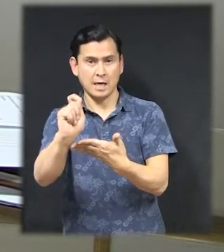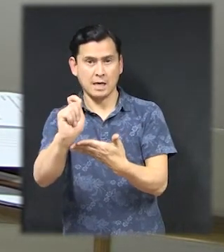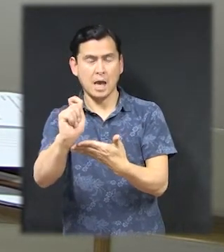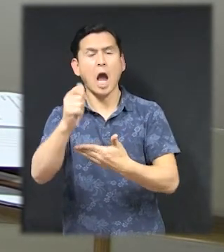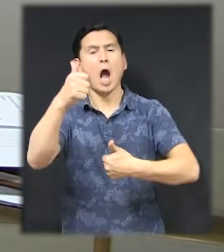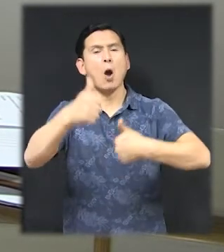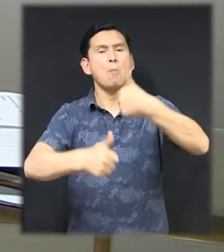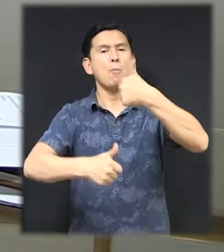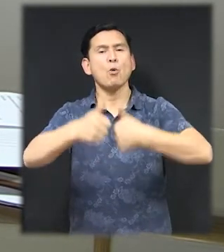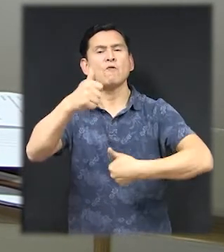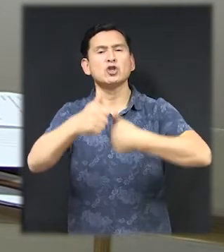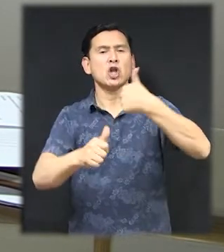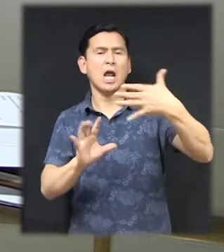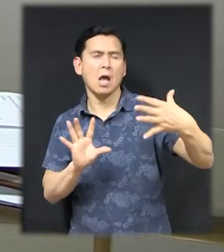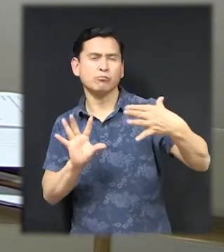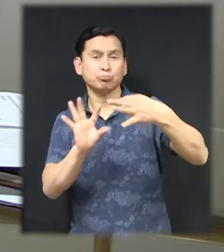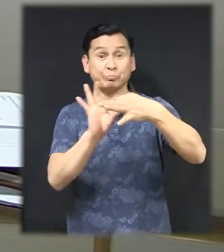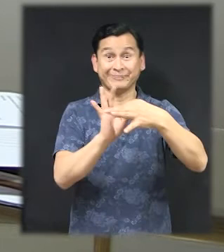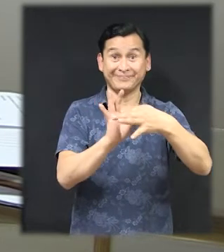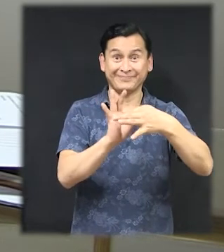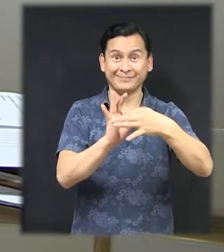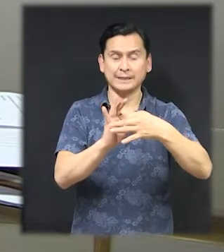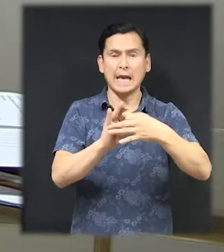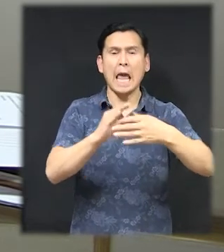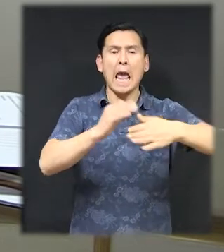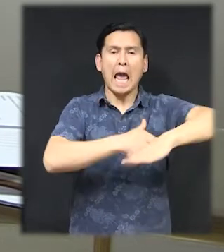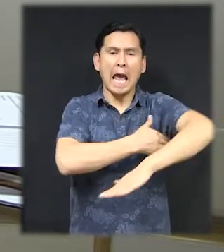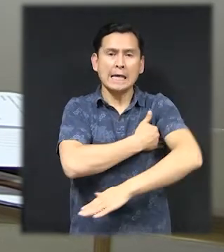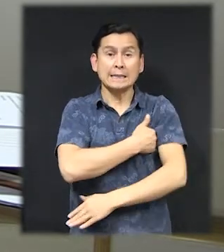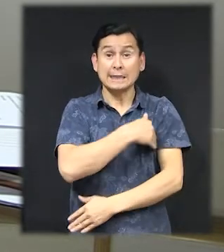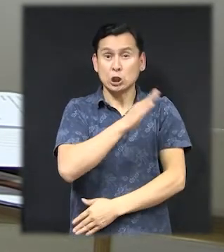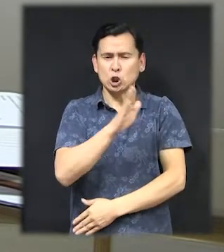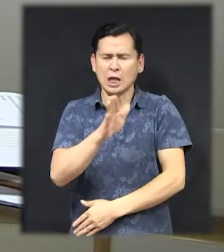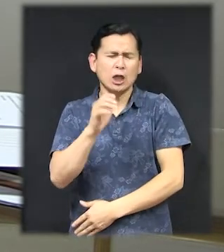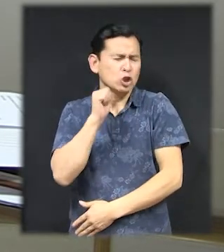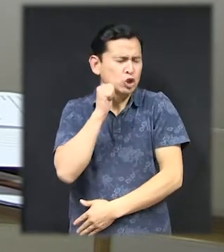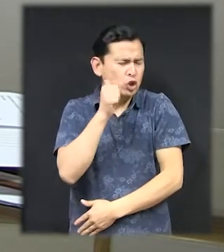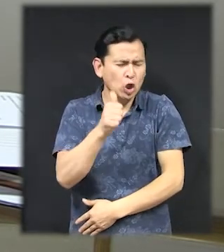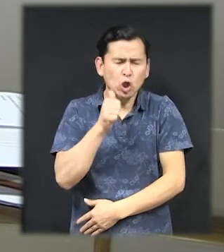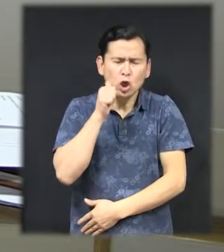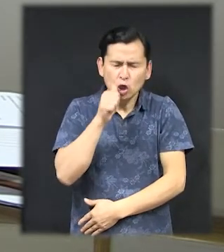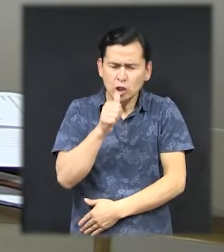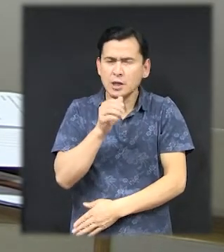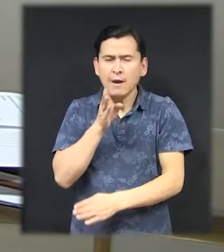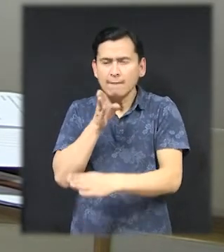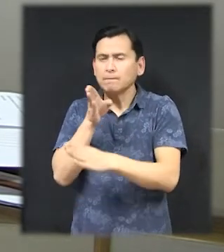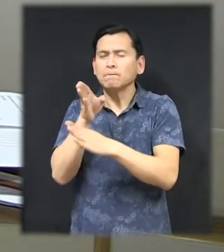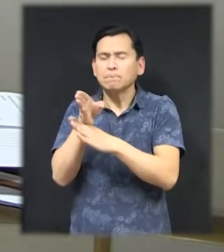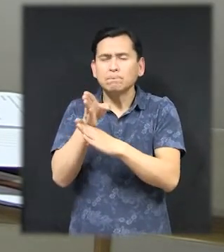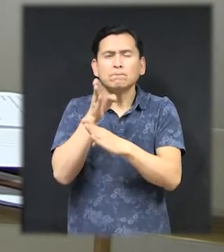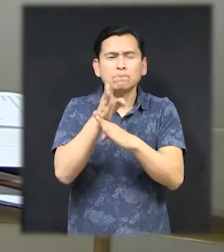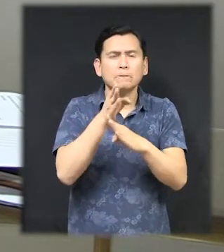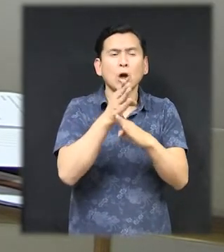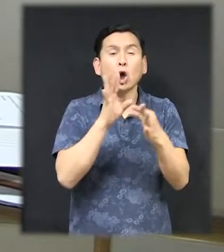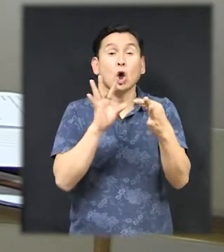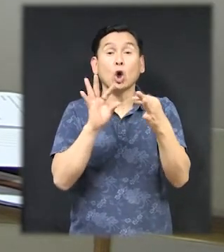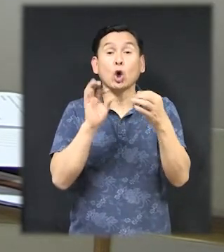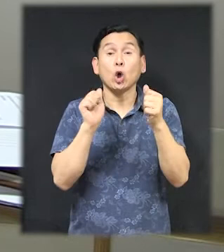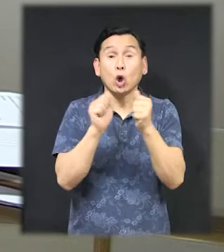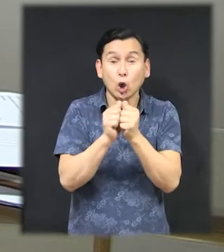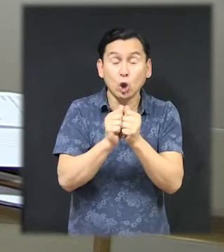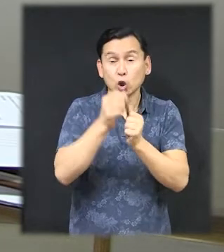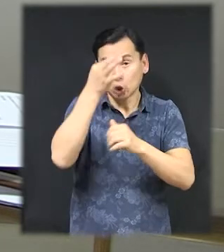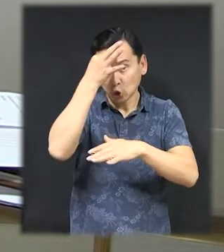la incertidumbre de los enfermos que están hospitalizados respecto a cómo está su familia. Esto en el